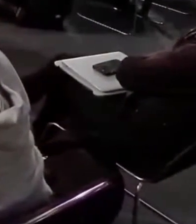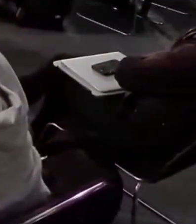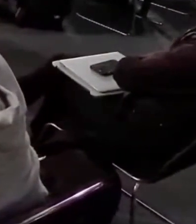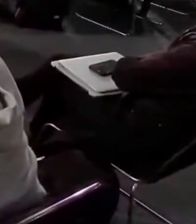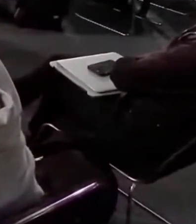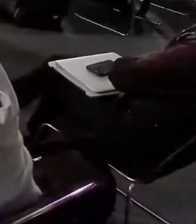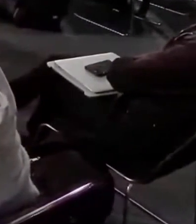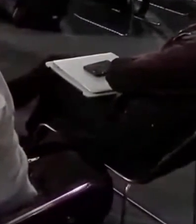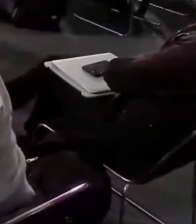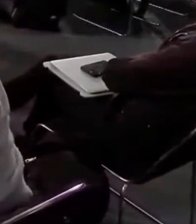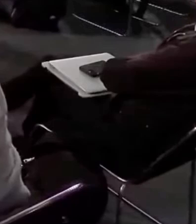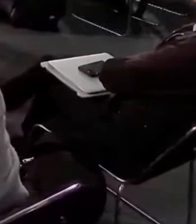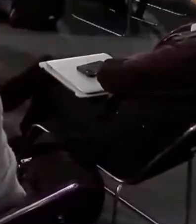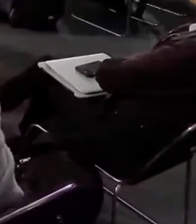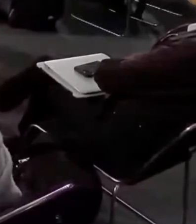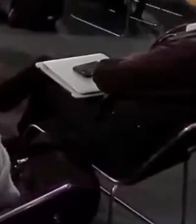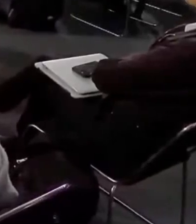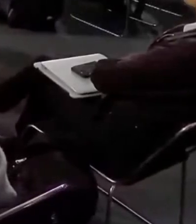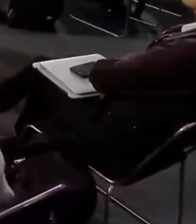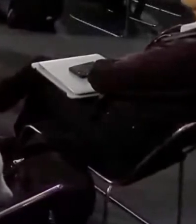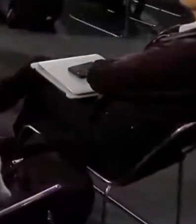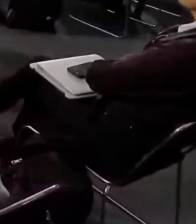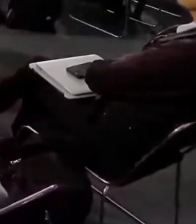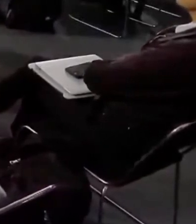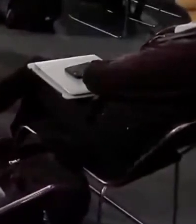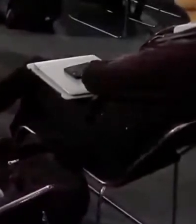general Cárdenas el que inicia